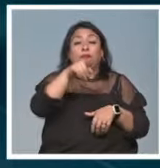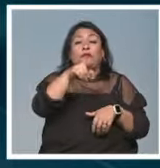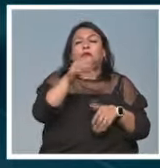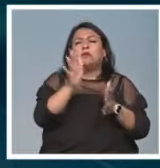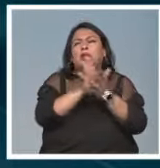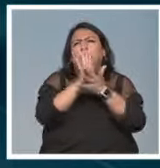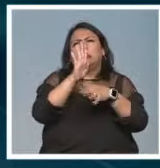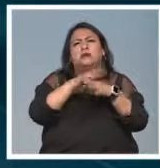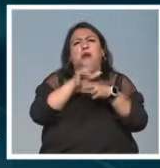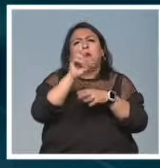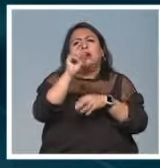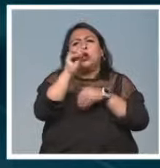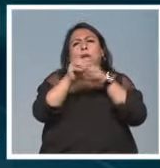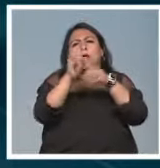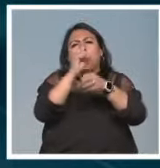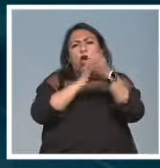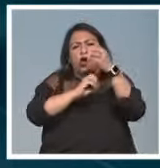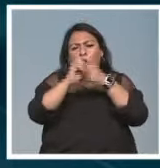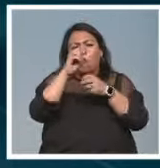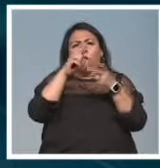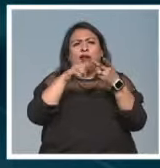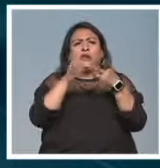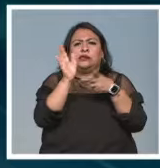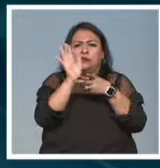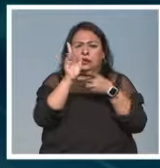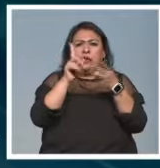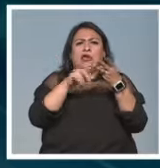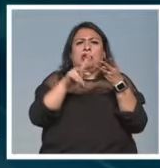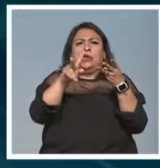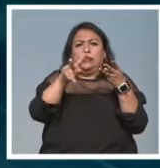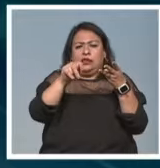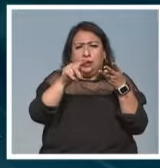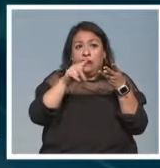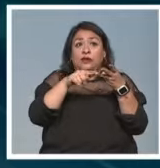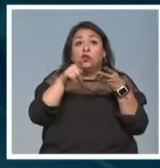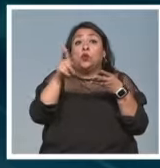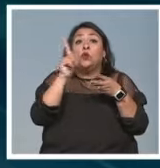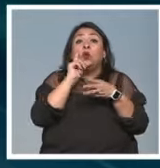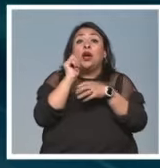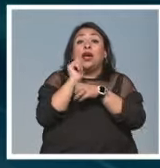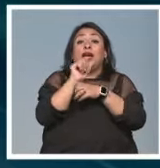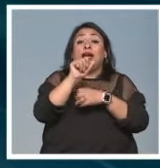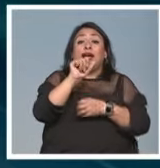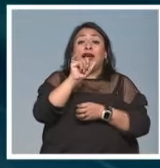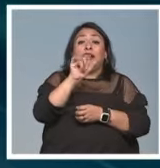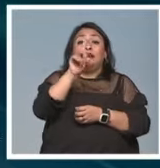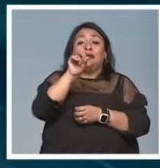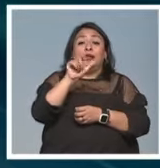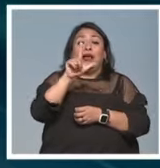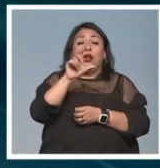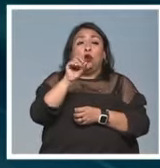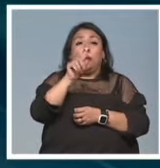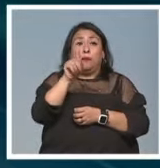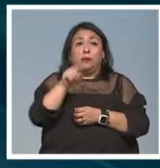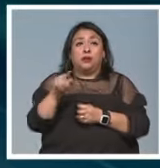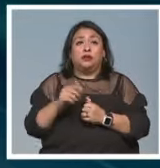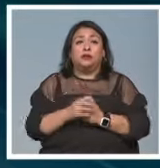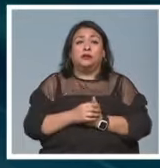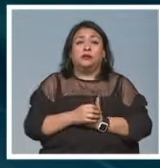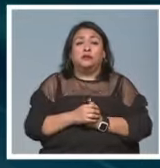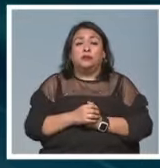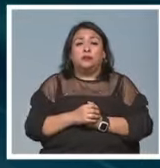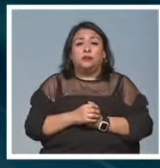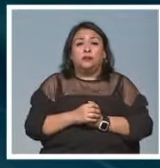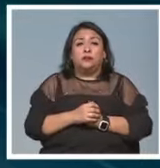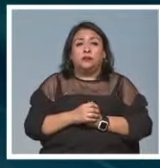participado en más de 30 puestas en escena, en cine y televisión. Es la actriz Aida López. La fiesta, poco probable